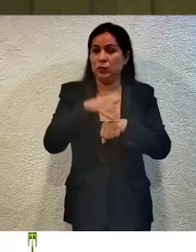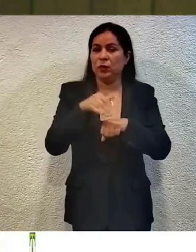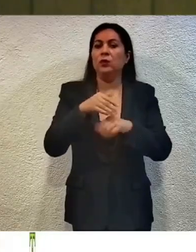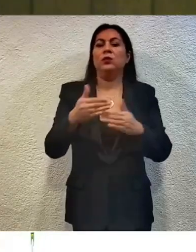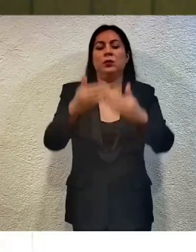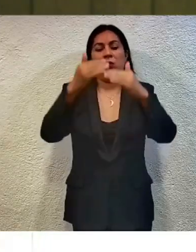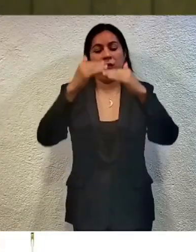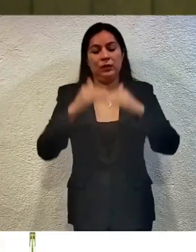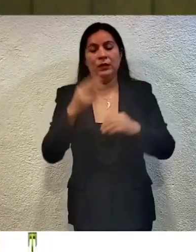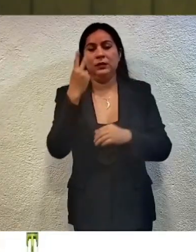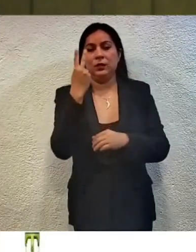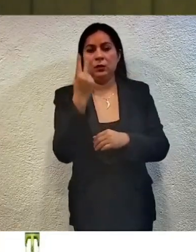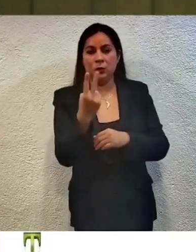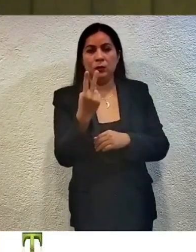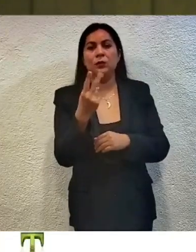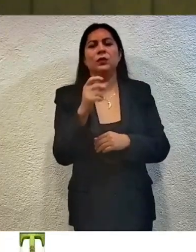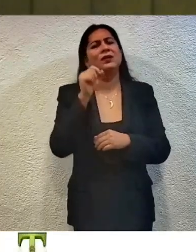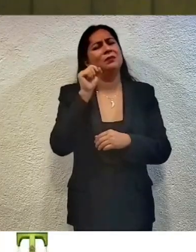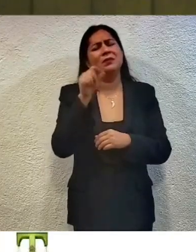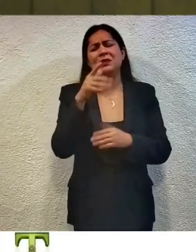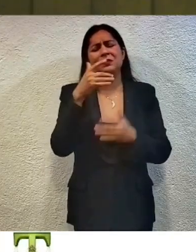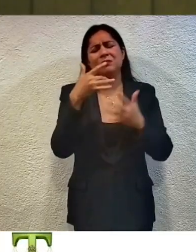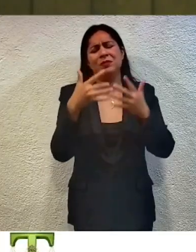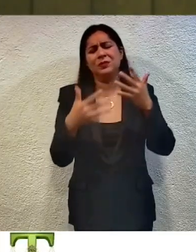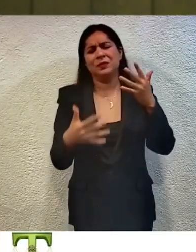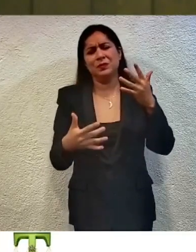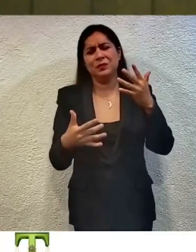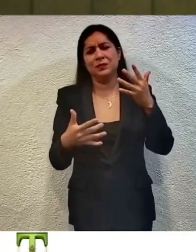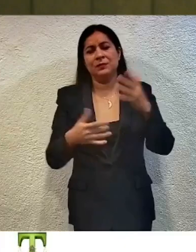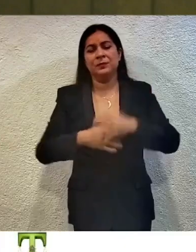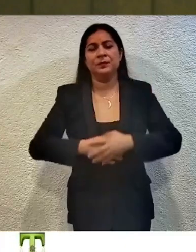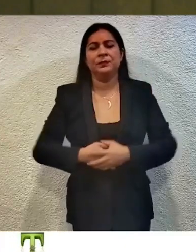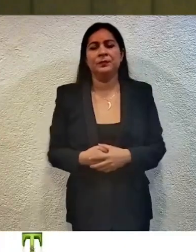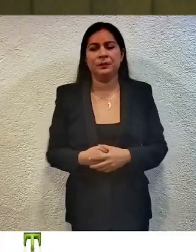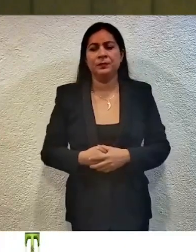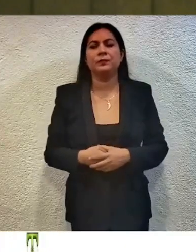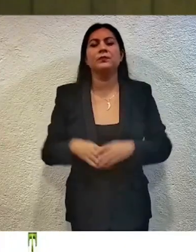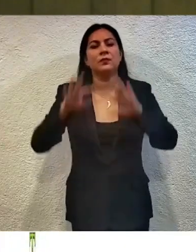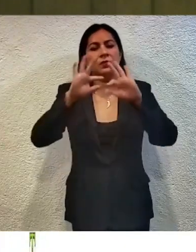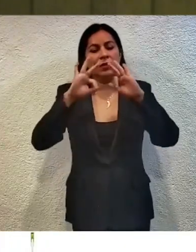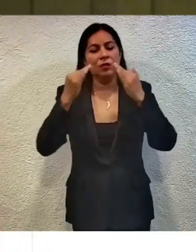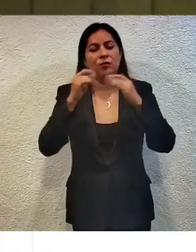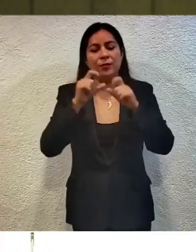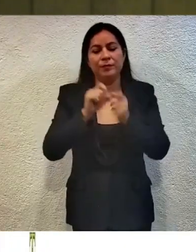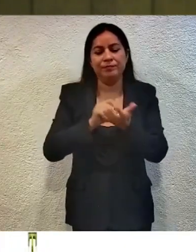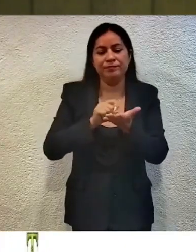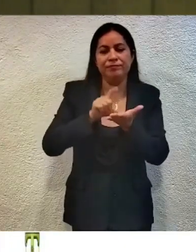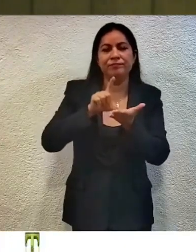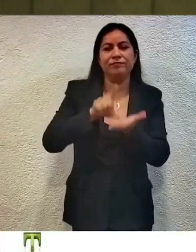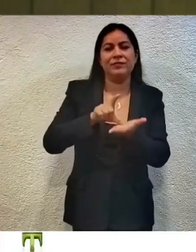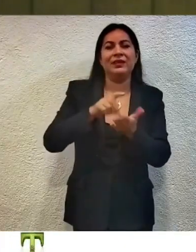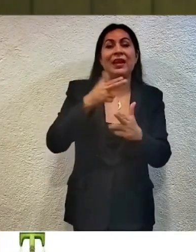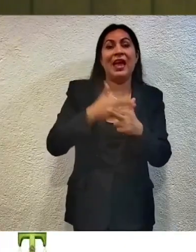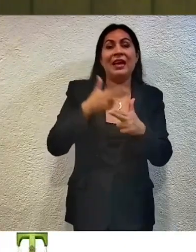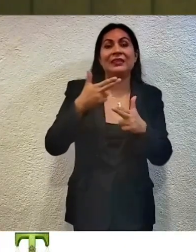el segundo y así sucesivamente, de forma decreciente hasta